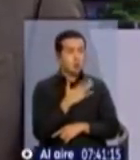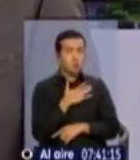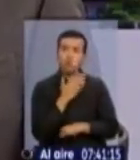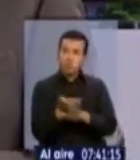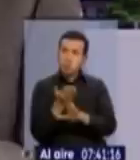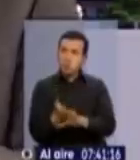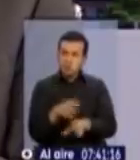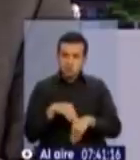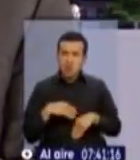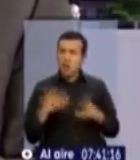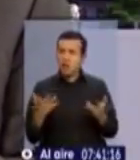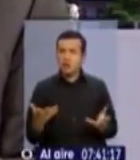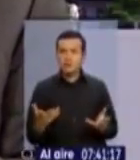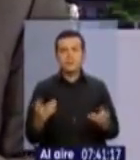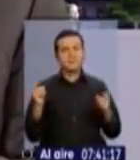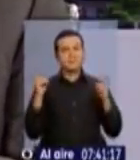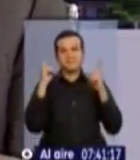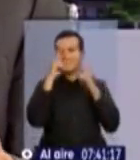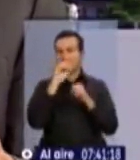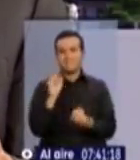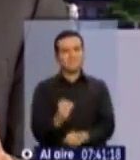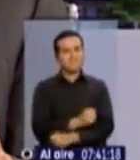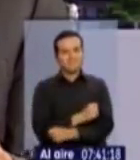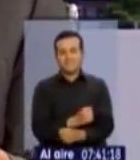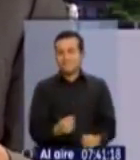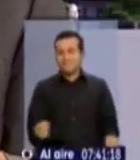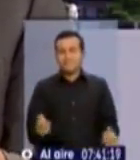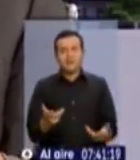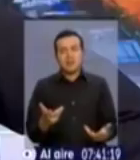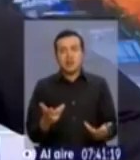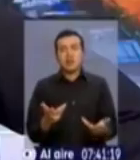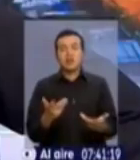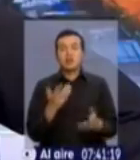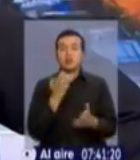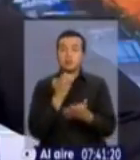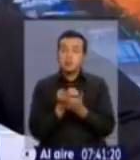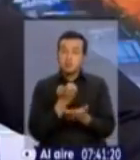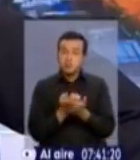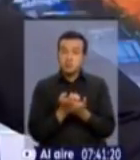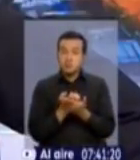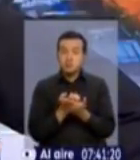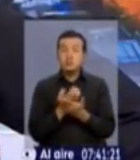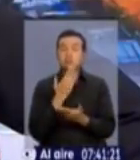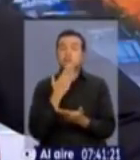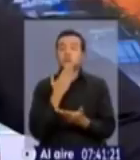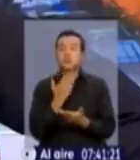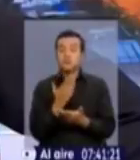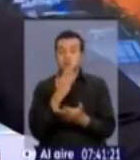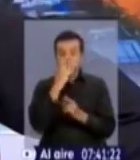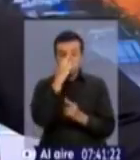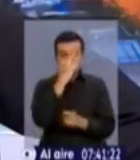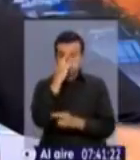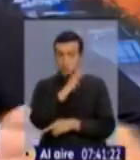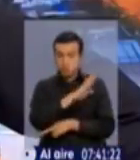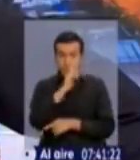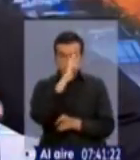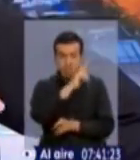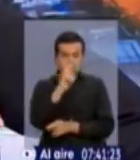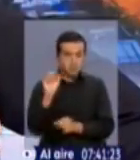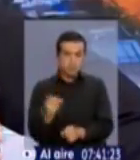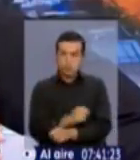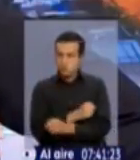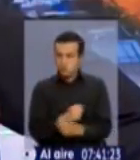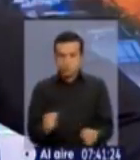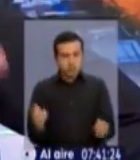difícil que en la estructuración de un paquete económico termines consolidando y respetando todas esas expectativas lo cierto hay que